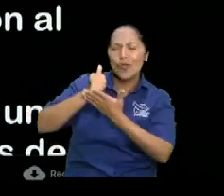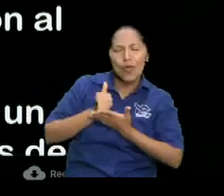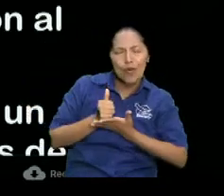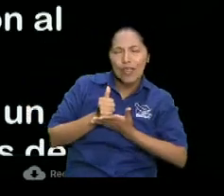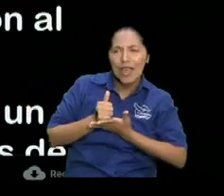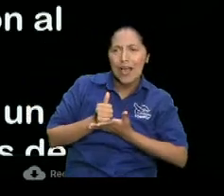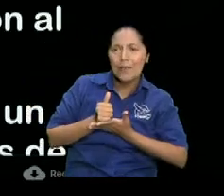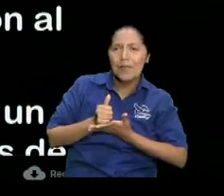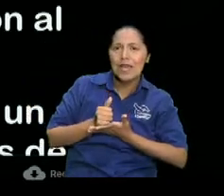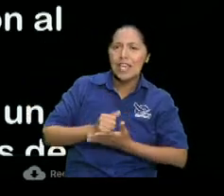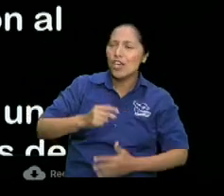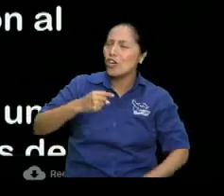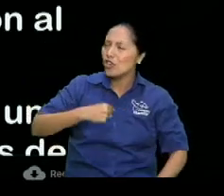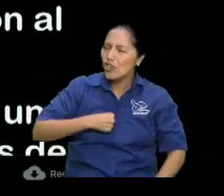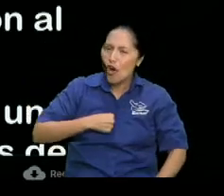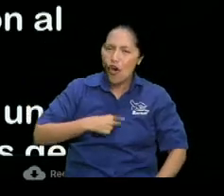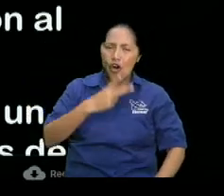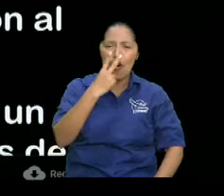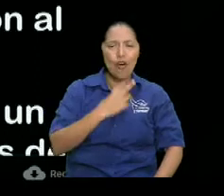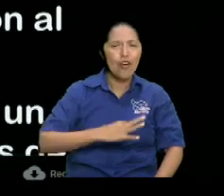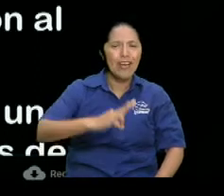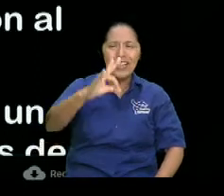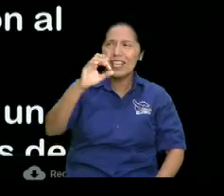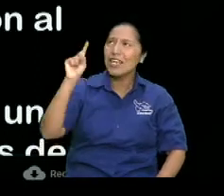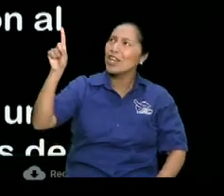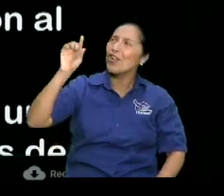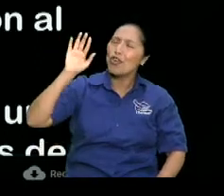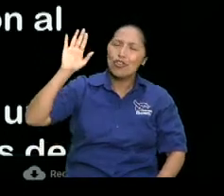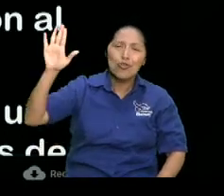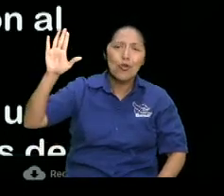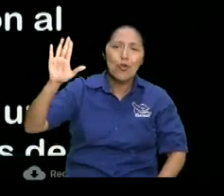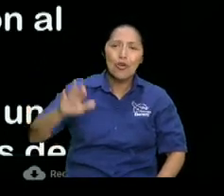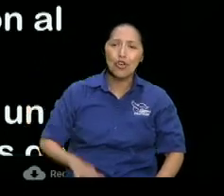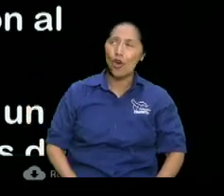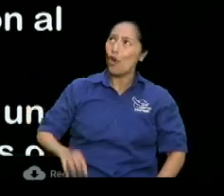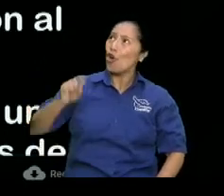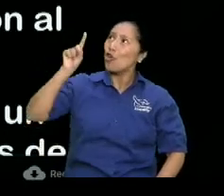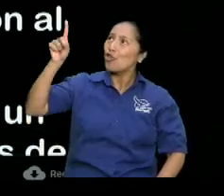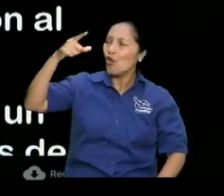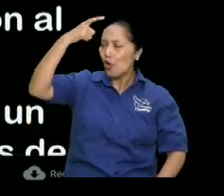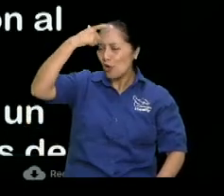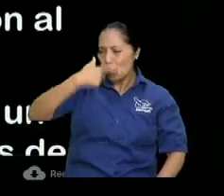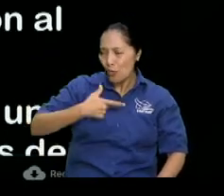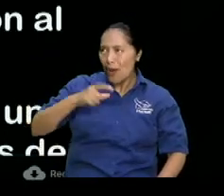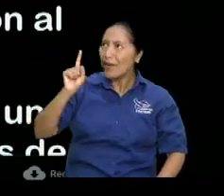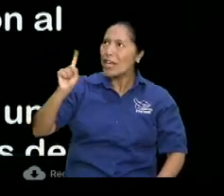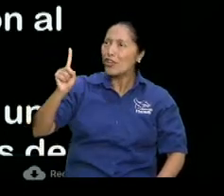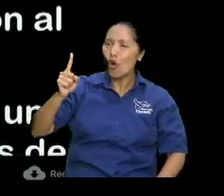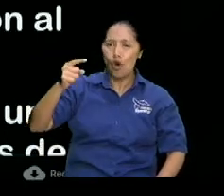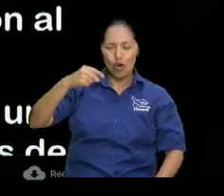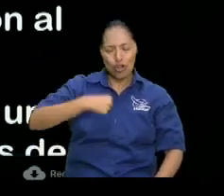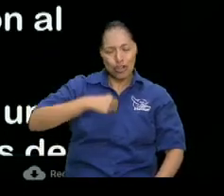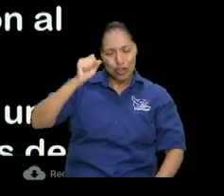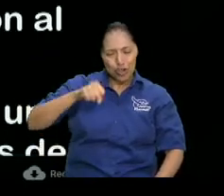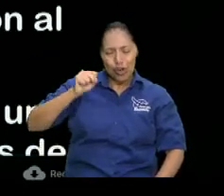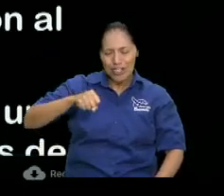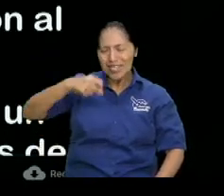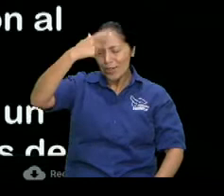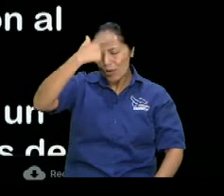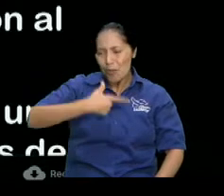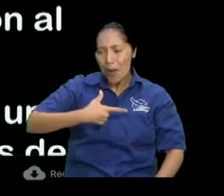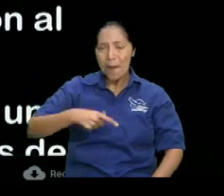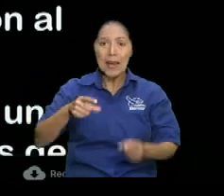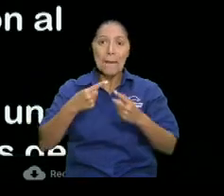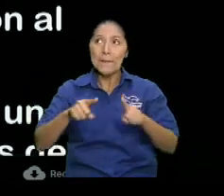así, Señor. Tú no tienes la culpa, yo lo sé, la tengo yo. Pero mira, esos madianitas infelices son los que me están más